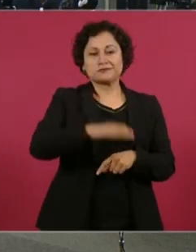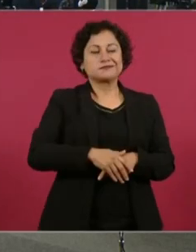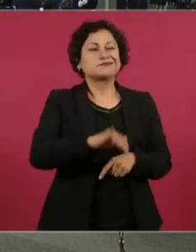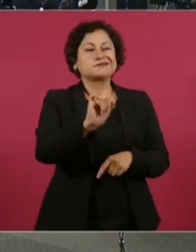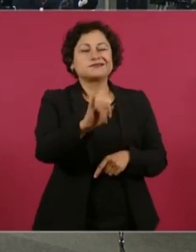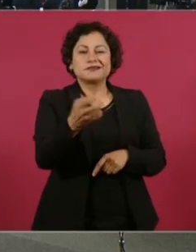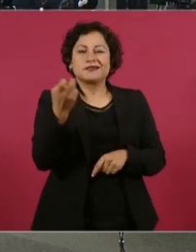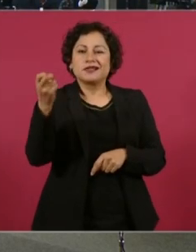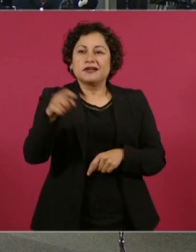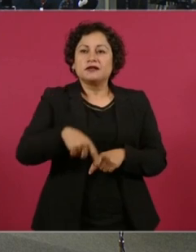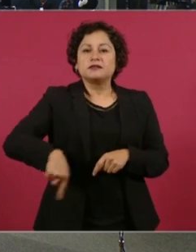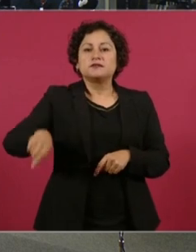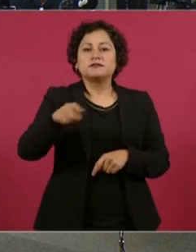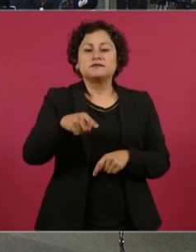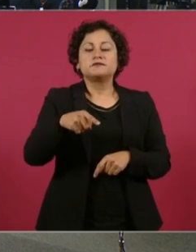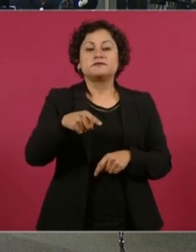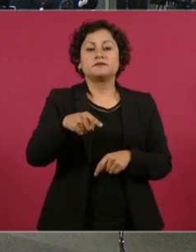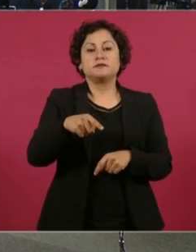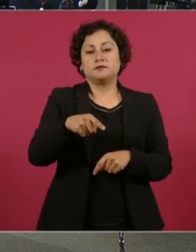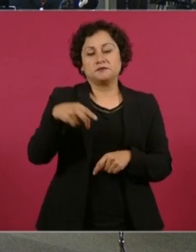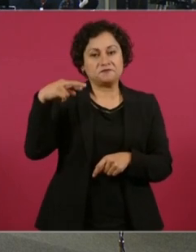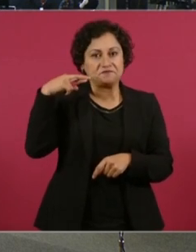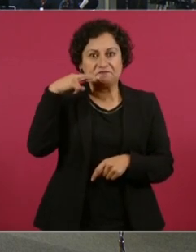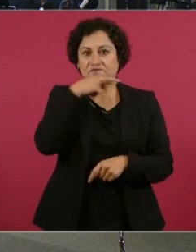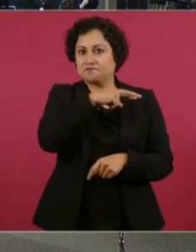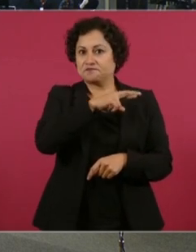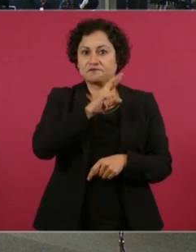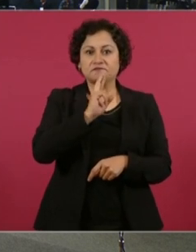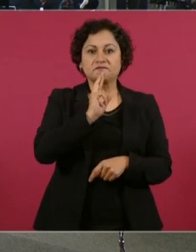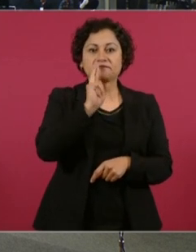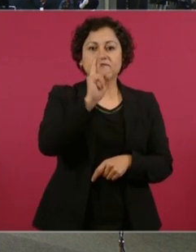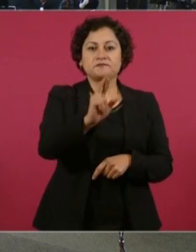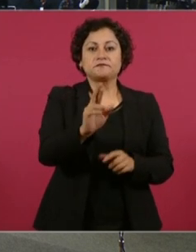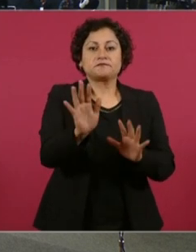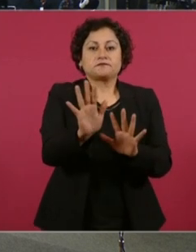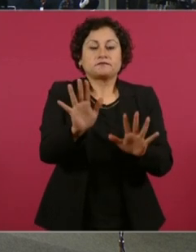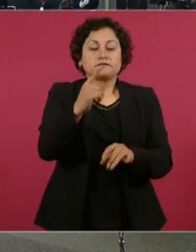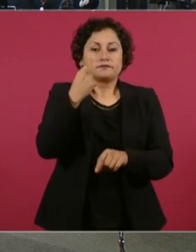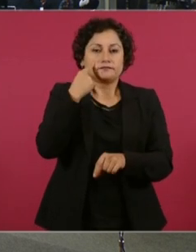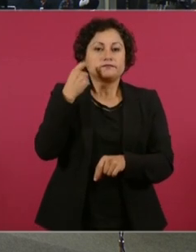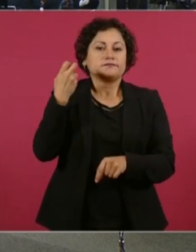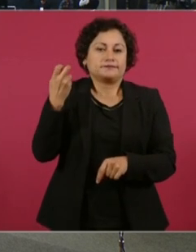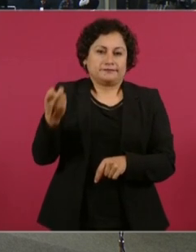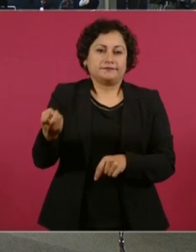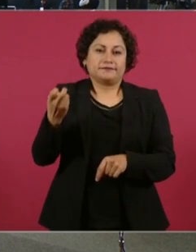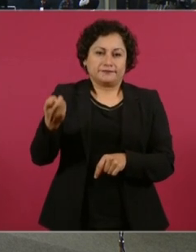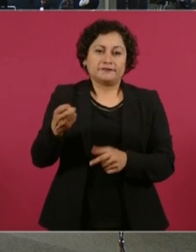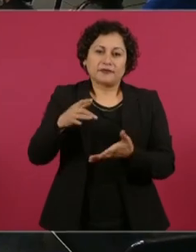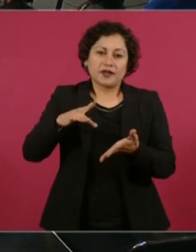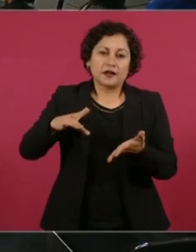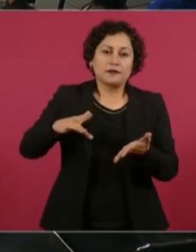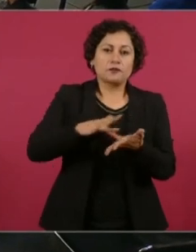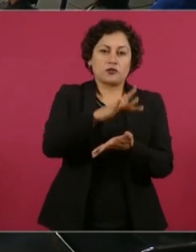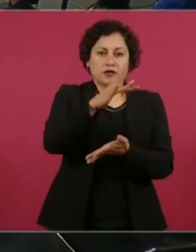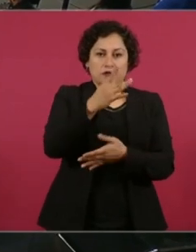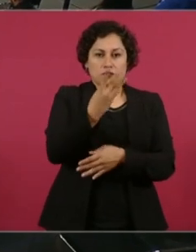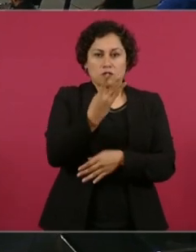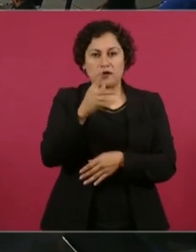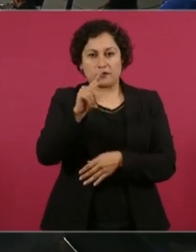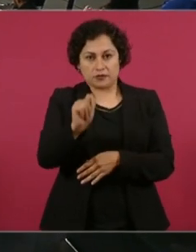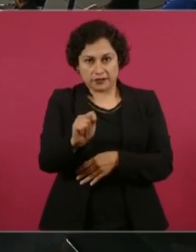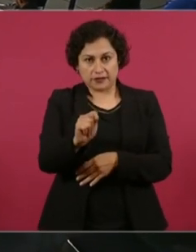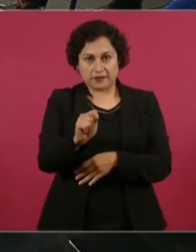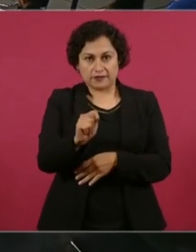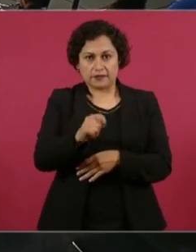salieron a señalar que como estaban hablando a favor en este caso del gobierno de México o de la 4T,